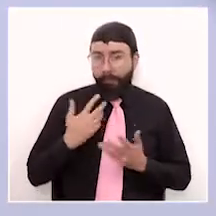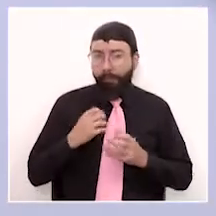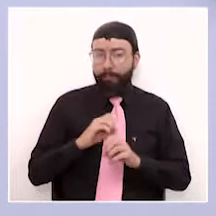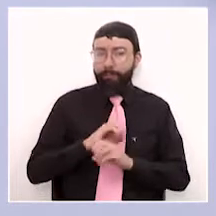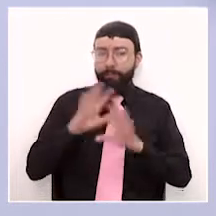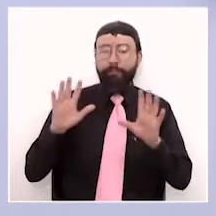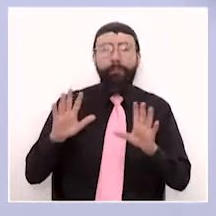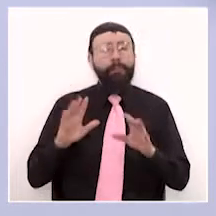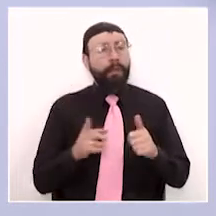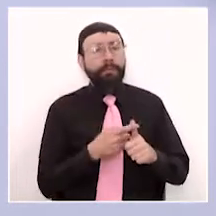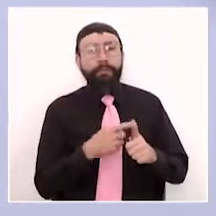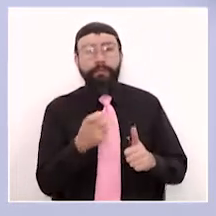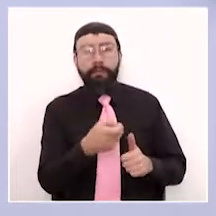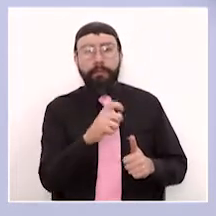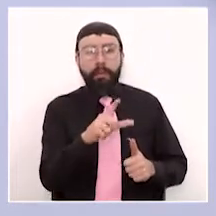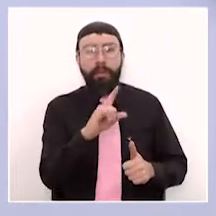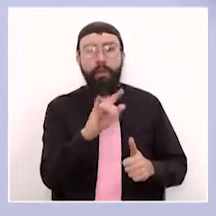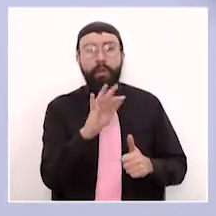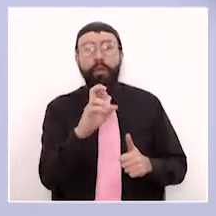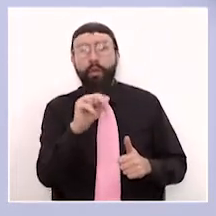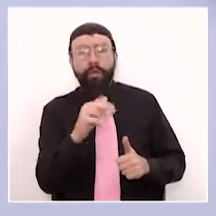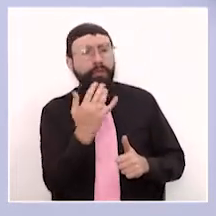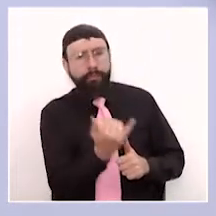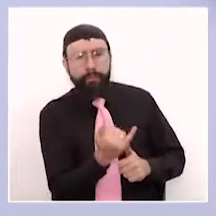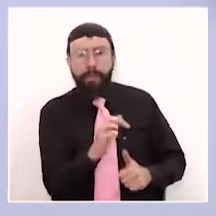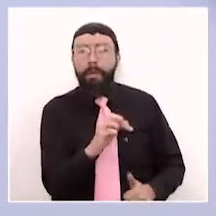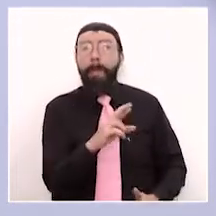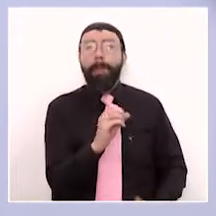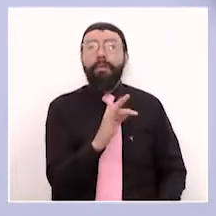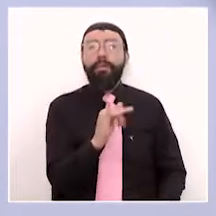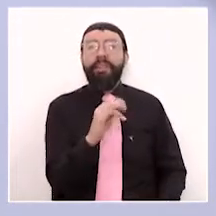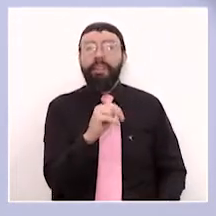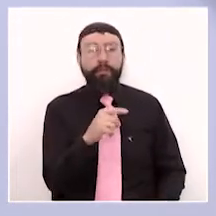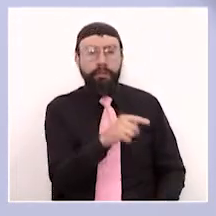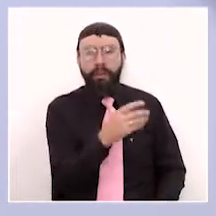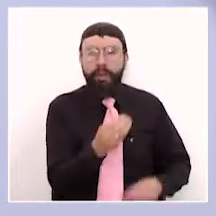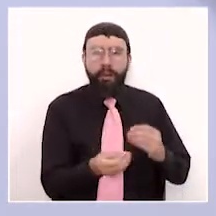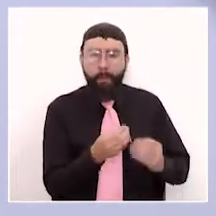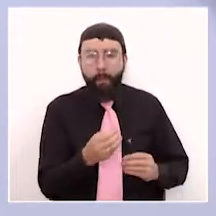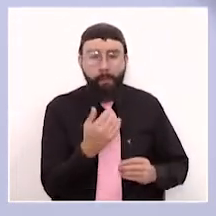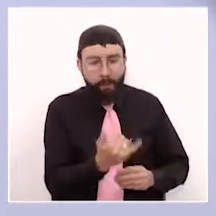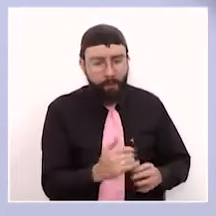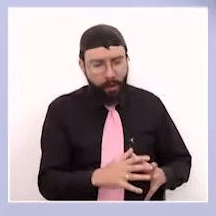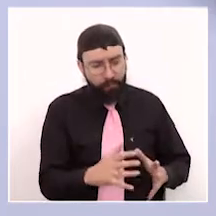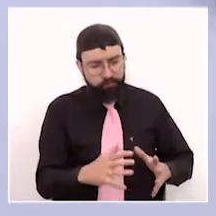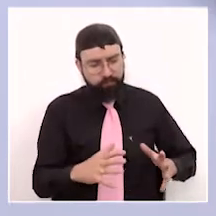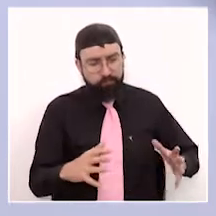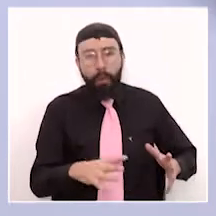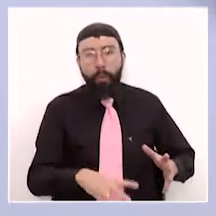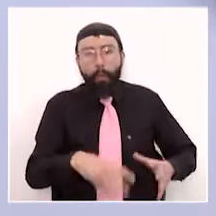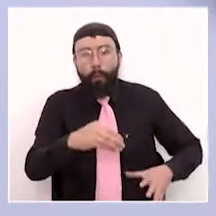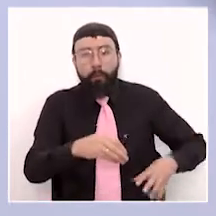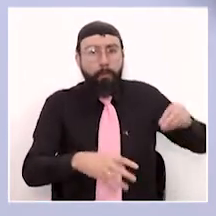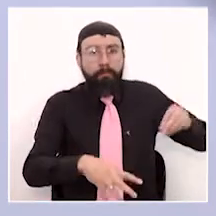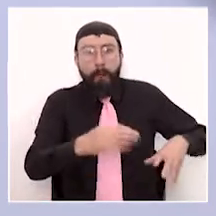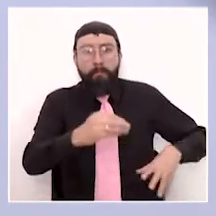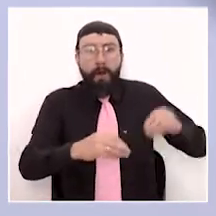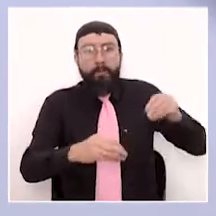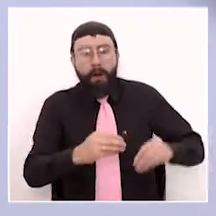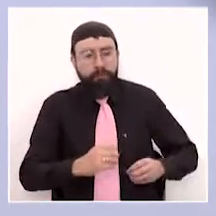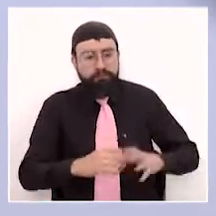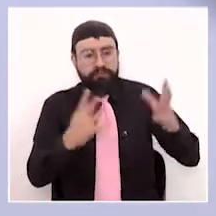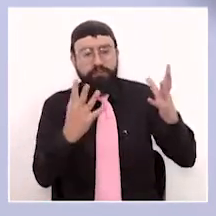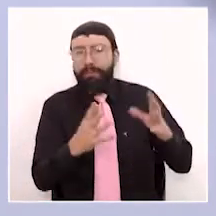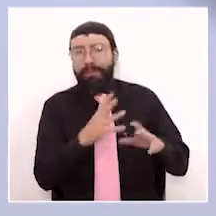el gluten es una proteína que lo que hace es que retiene los gases de la fermentación. porque lo que pasa es que las